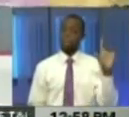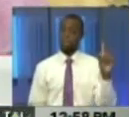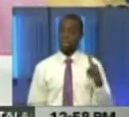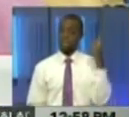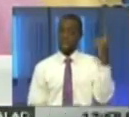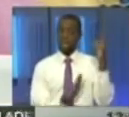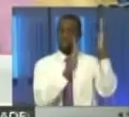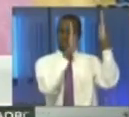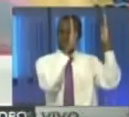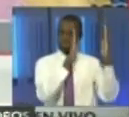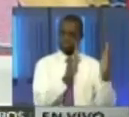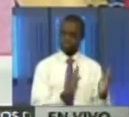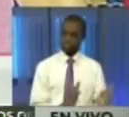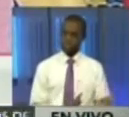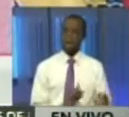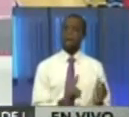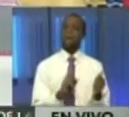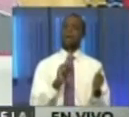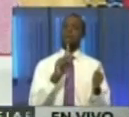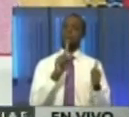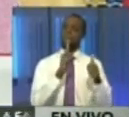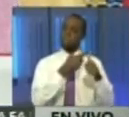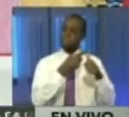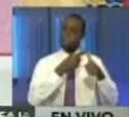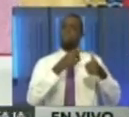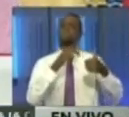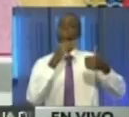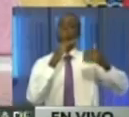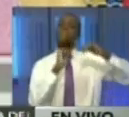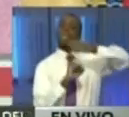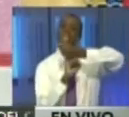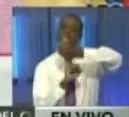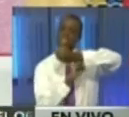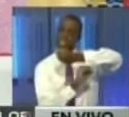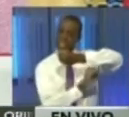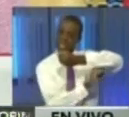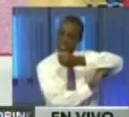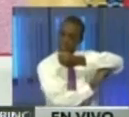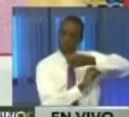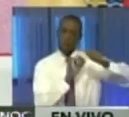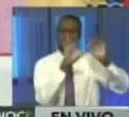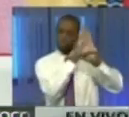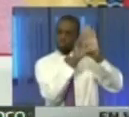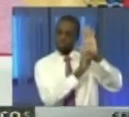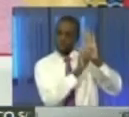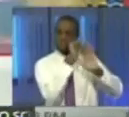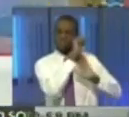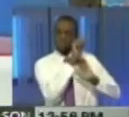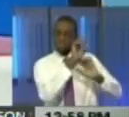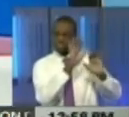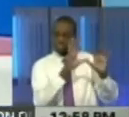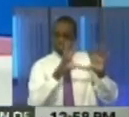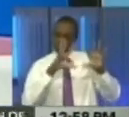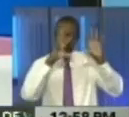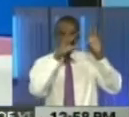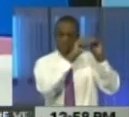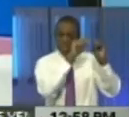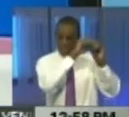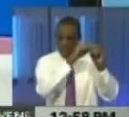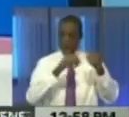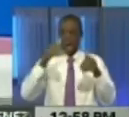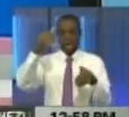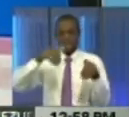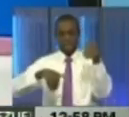los principios constitucionales y el marco de principios en los que se lleva a cabo un referendo, en este